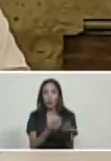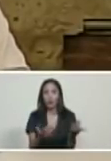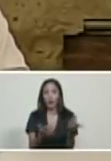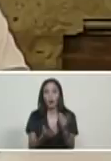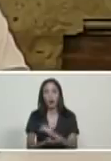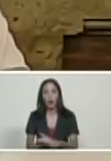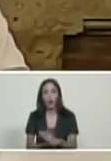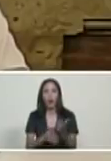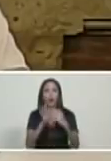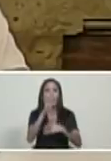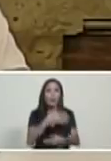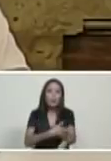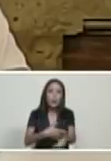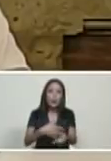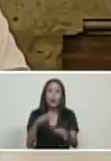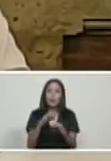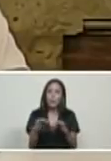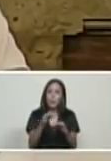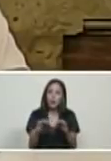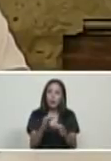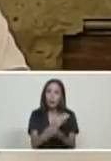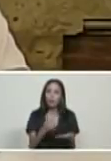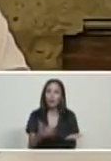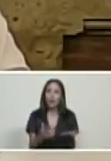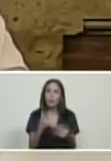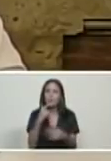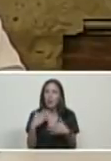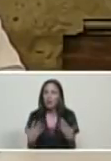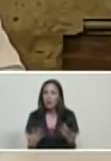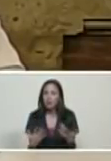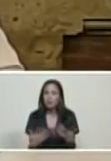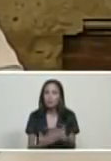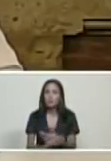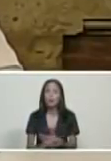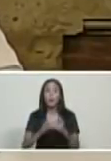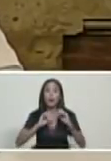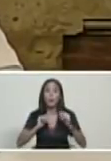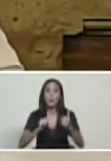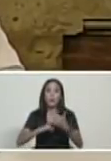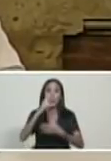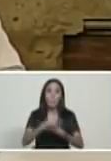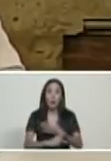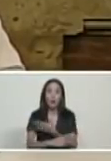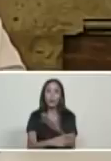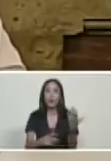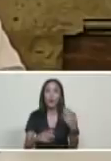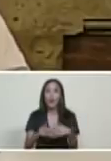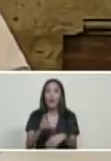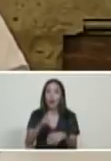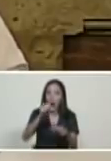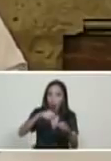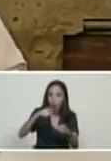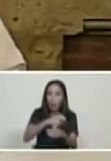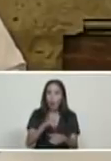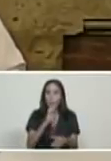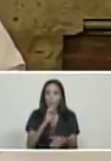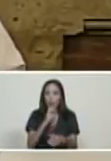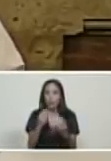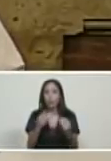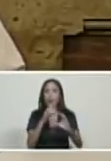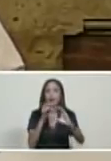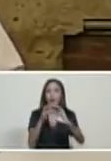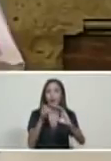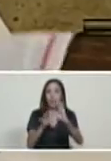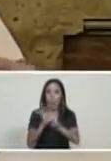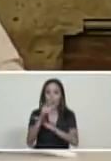de 4 millones de Petros destinado a la puesta en marcha del plan de ahorro en Petro a través del sistema del carnet